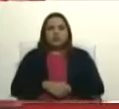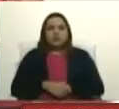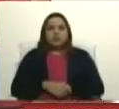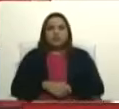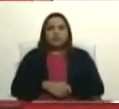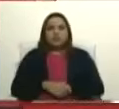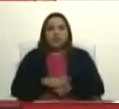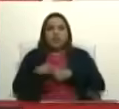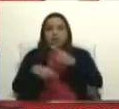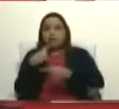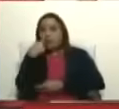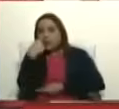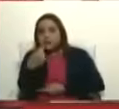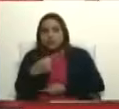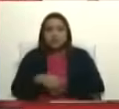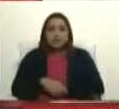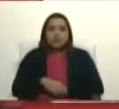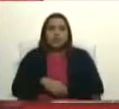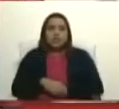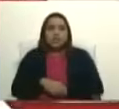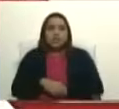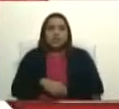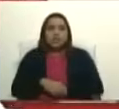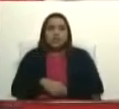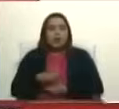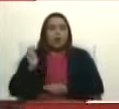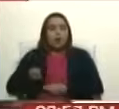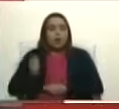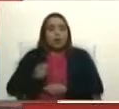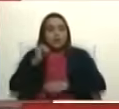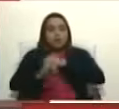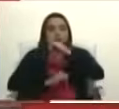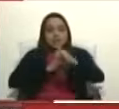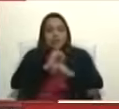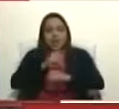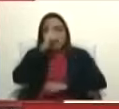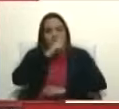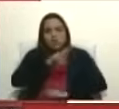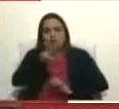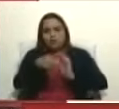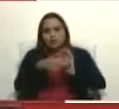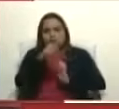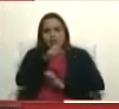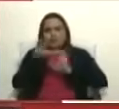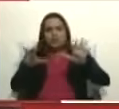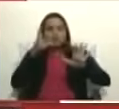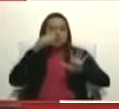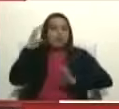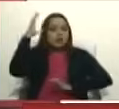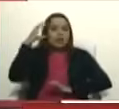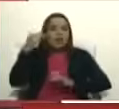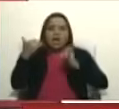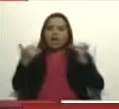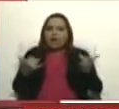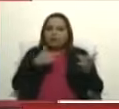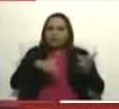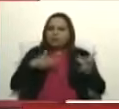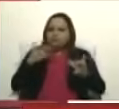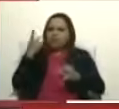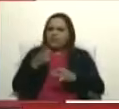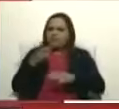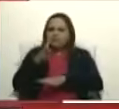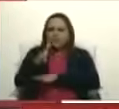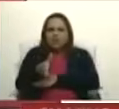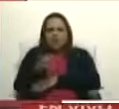Después de decir que la Corte Internacional en el año 18 no era competente, ahora que vayamos nosotros a la Corte